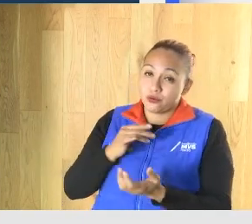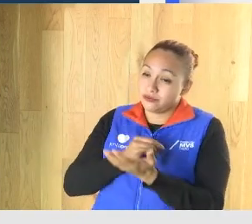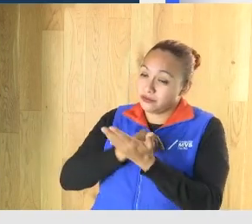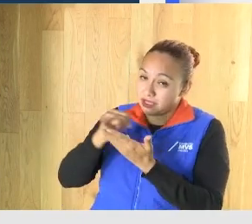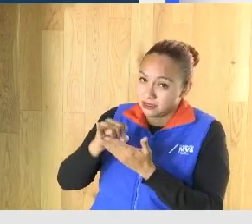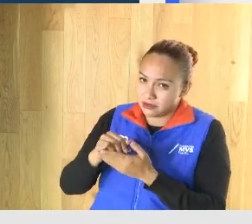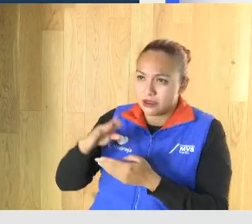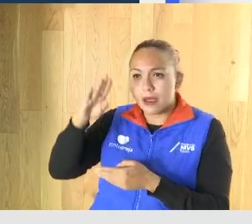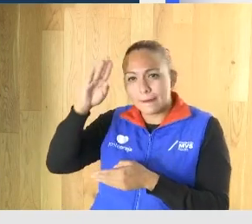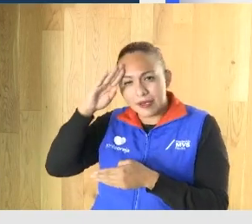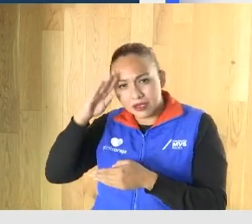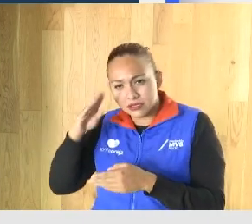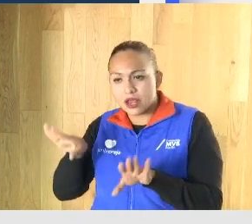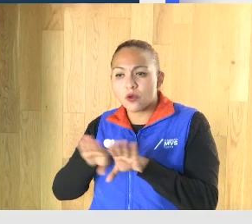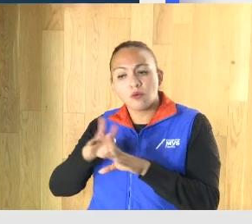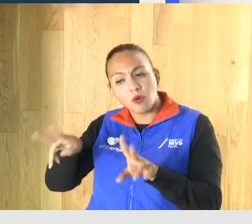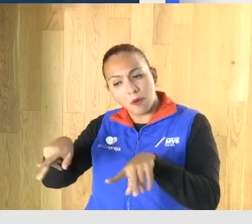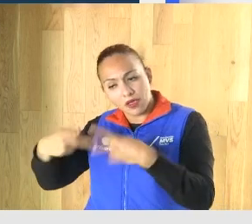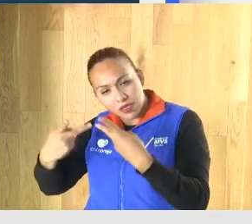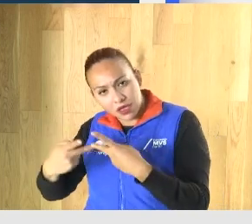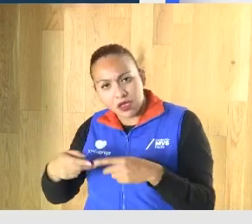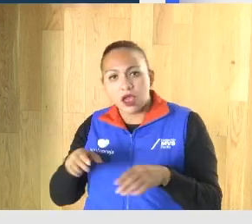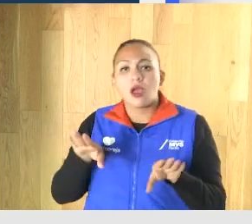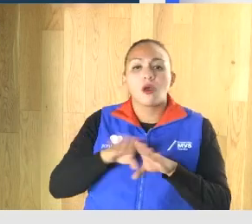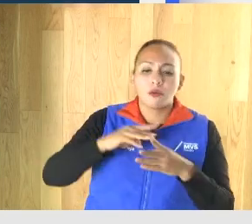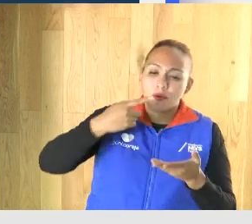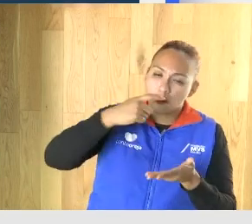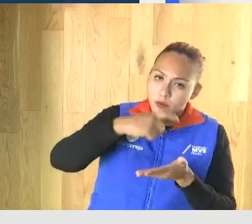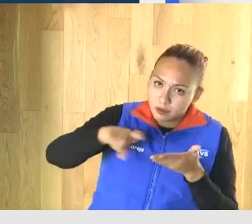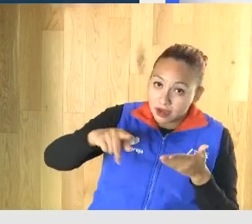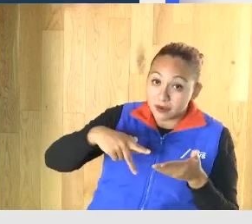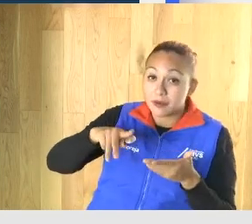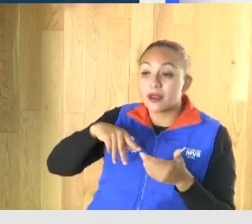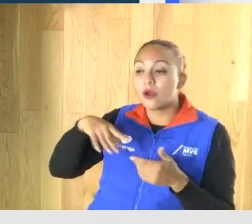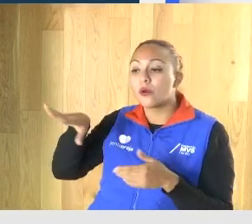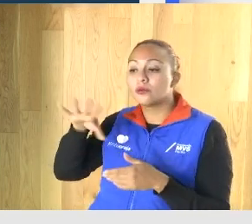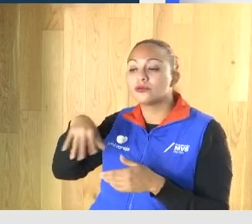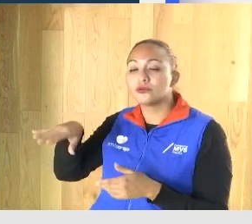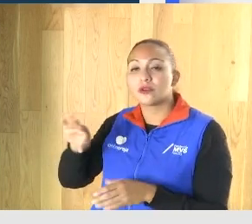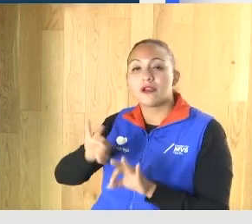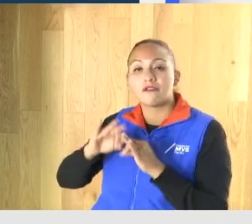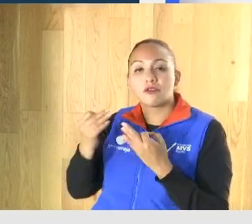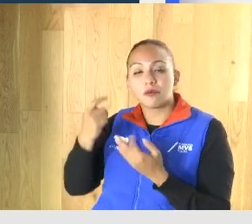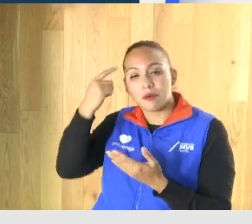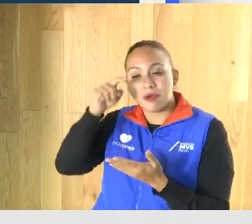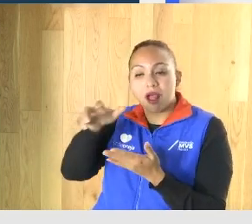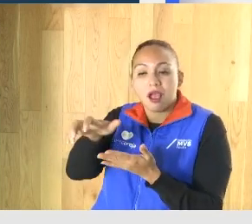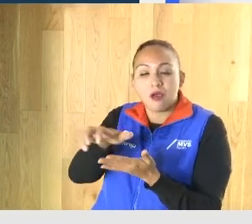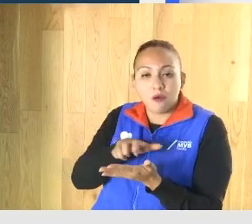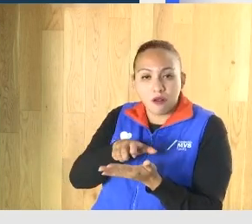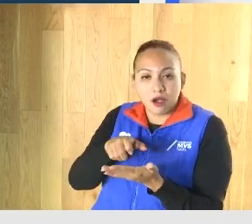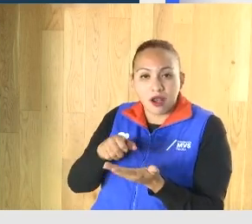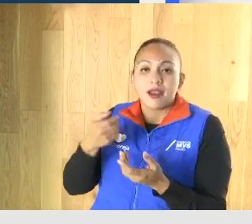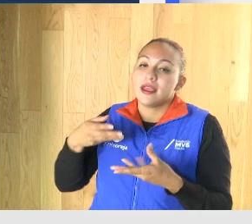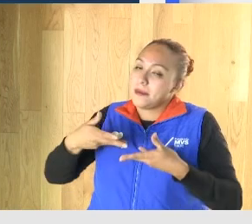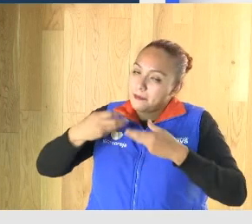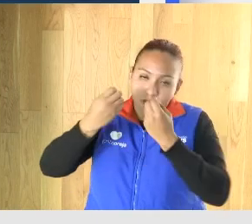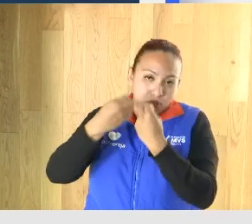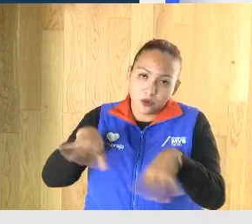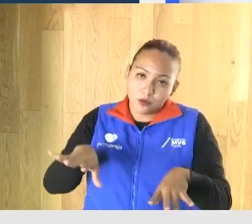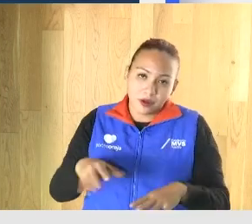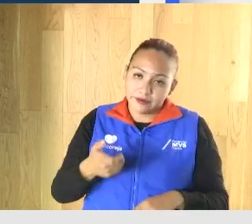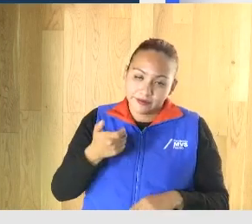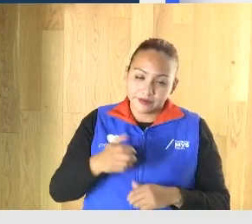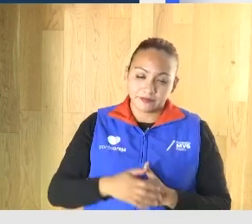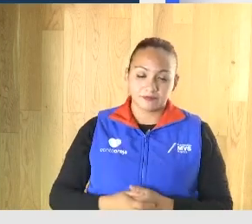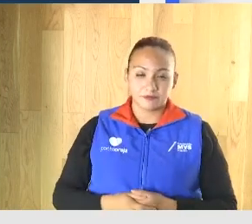un tema también de compliance, ¿no? Por lo tanto, bueno, yo creo que esta onda expansiva se irá trasladando a otras regiones del mundo